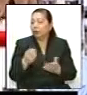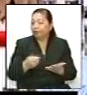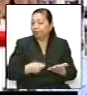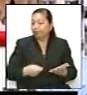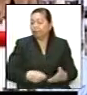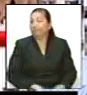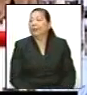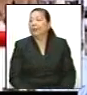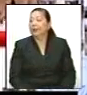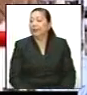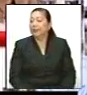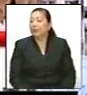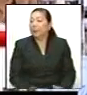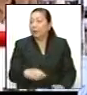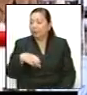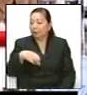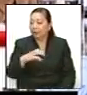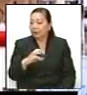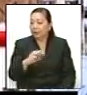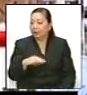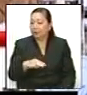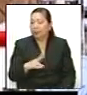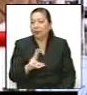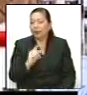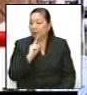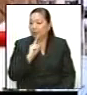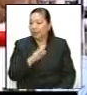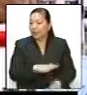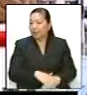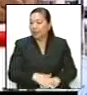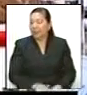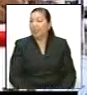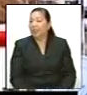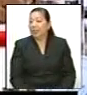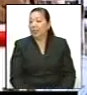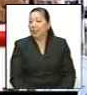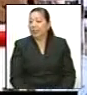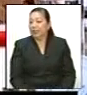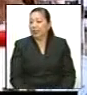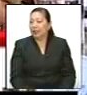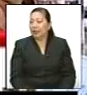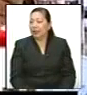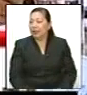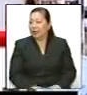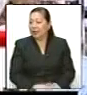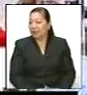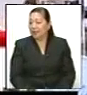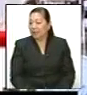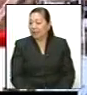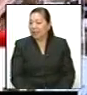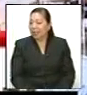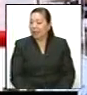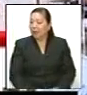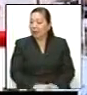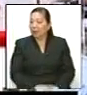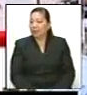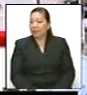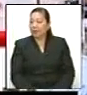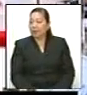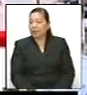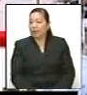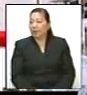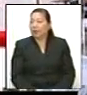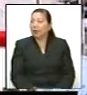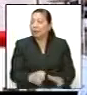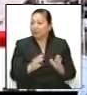adscritos a la PCM, pero que no son parte de la PCM. Sin embargo, eso